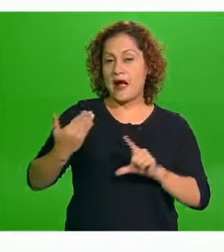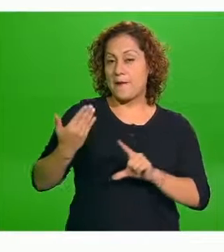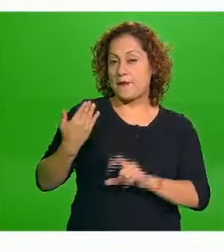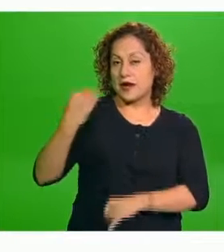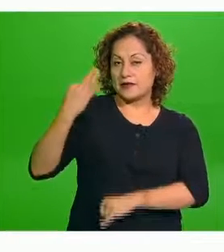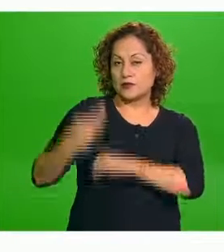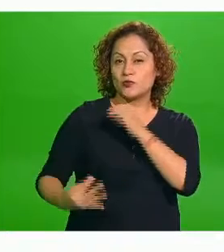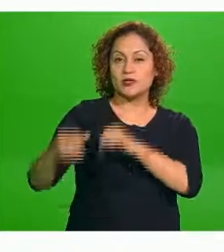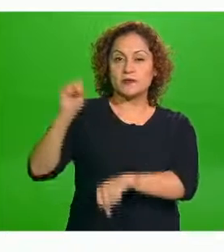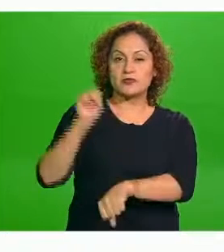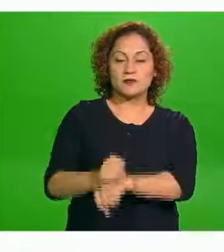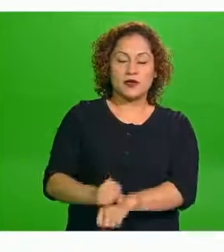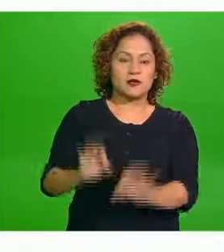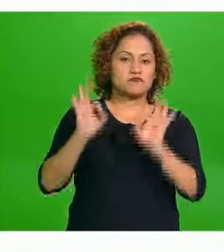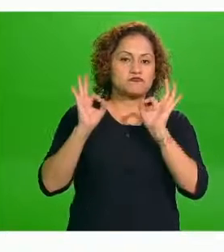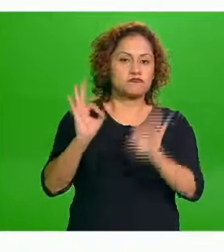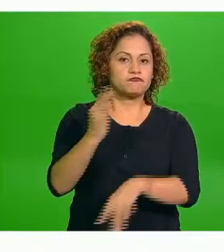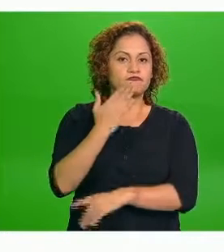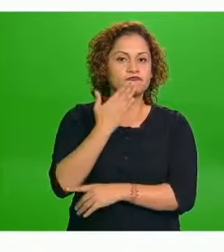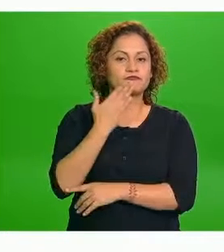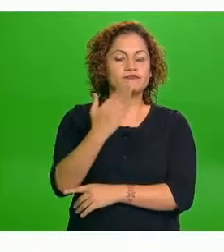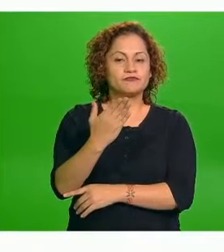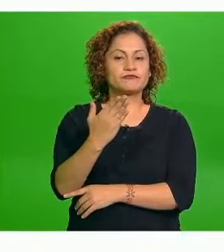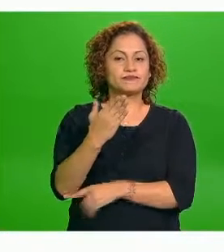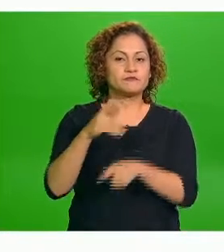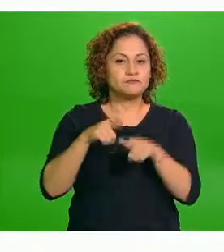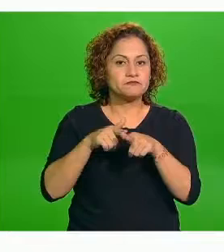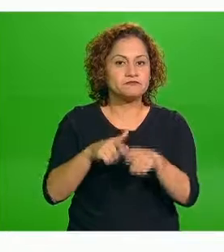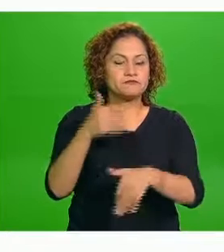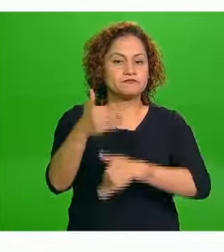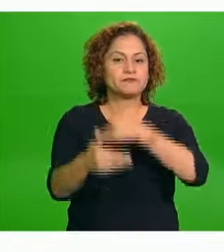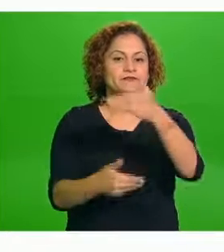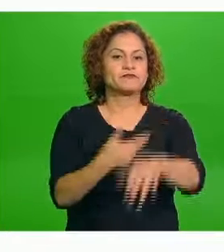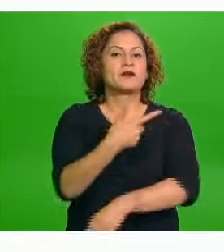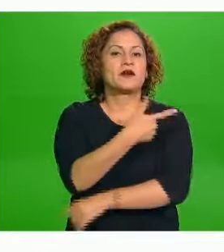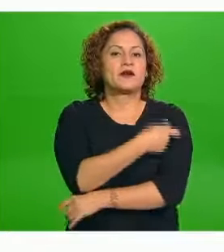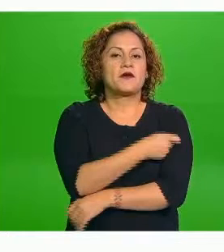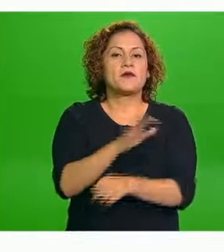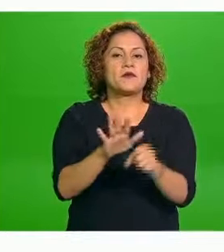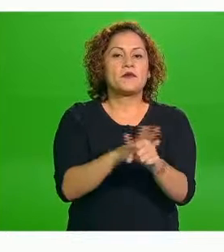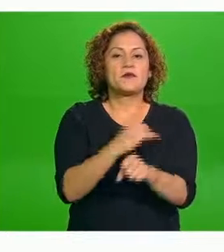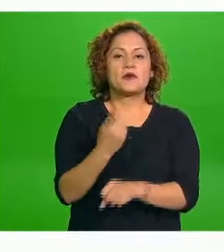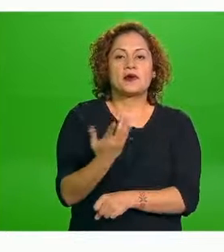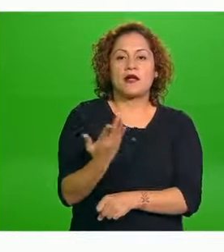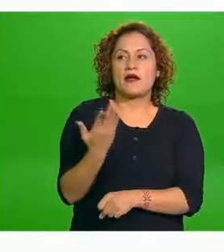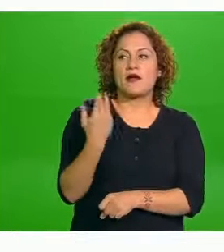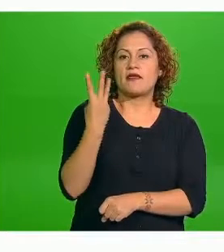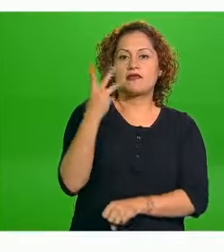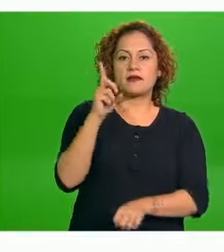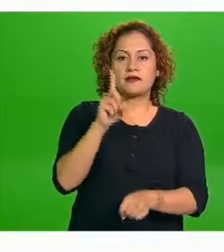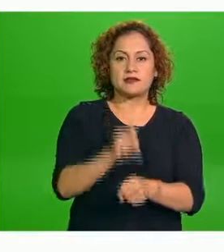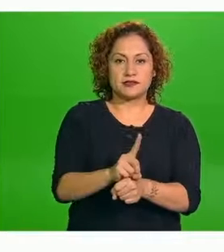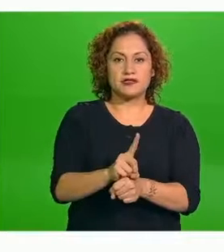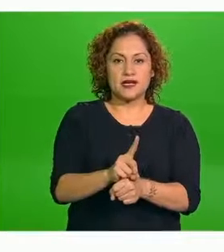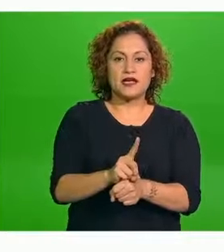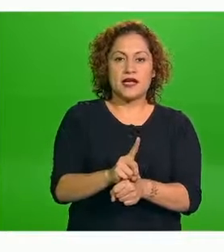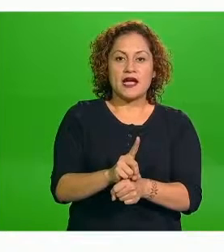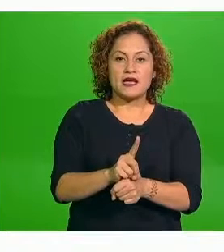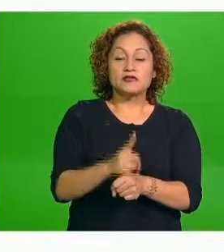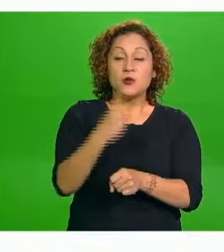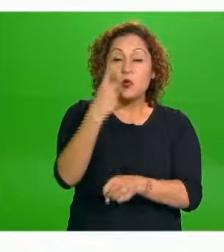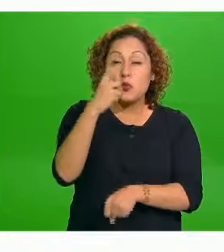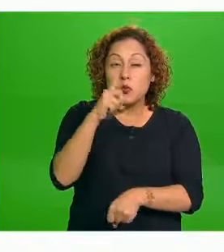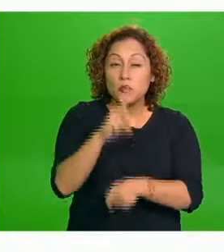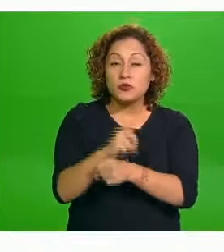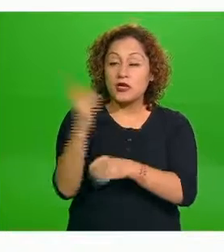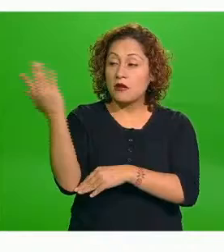muy, muy buena semana para efectos de la estrategia, en donde inclusive apenas hace 3 días logramos tener el día con la mayor